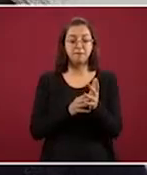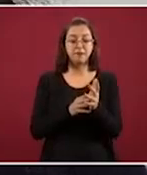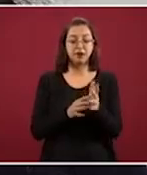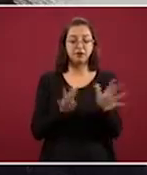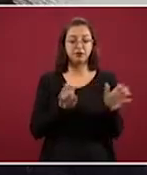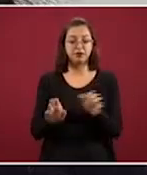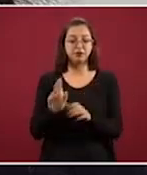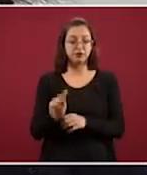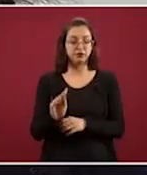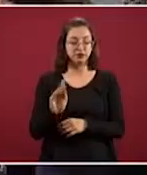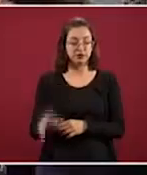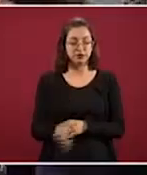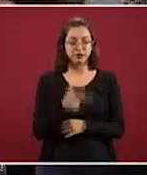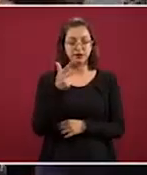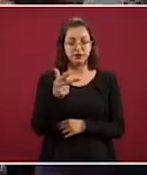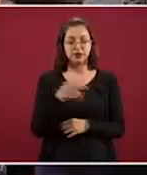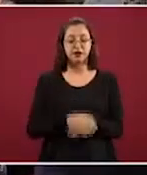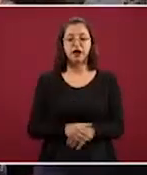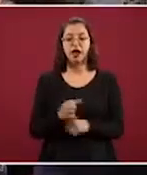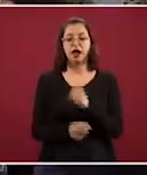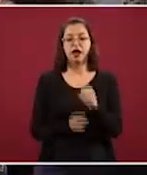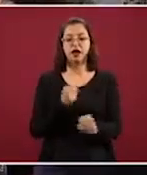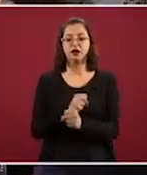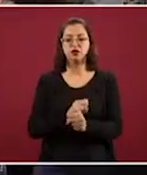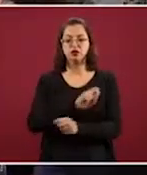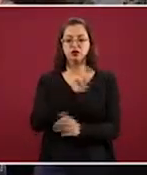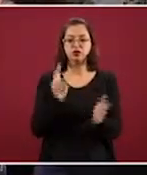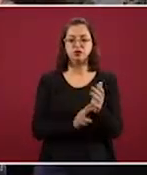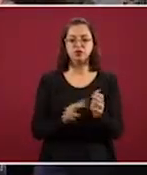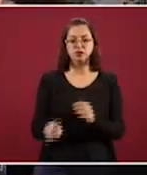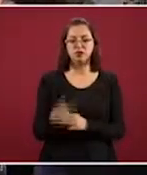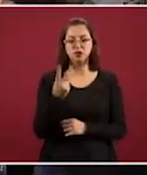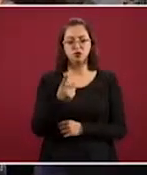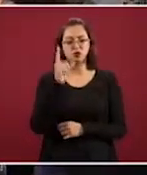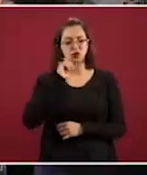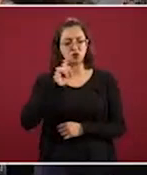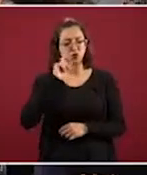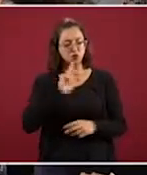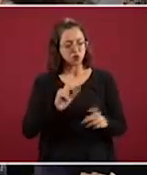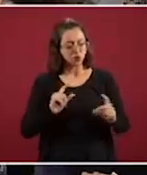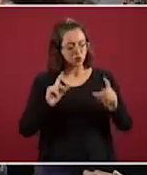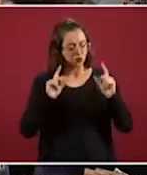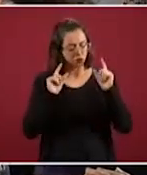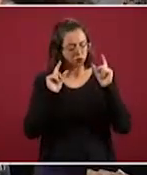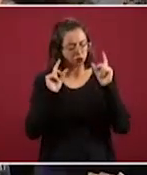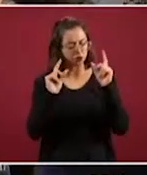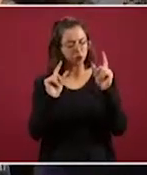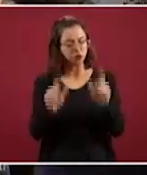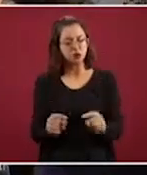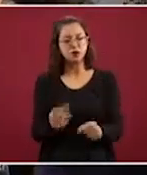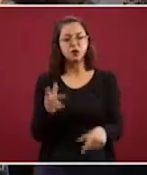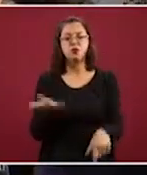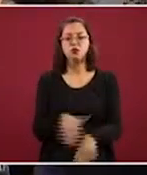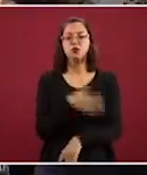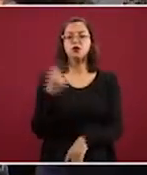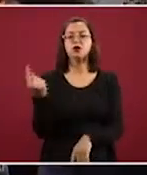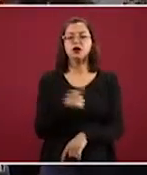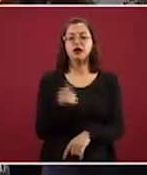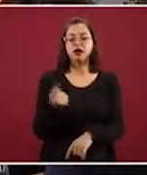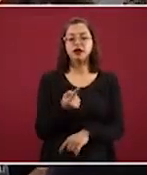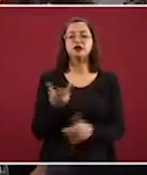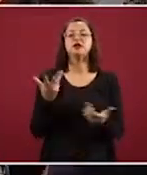1998. En 2002 tuvo un papel muy activo en la denuncia de